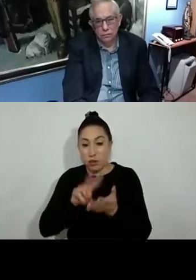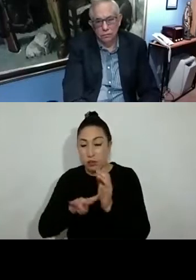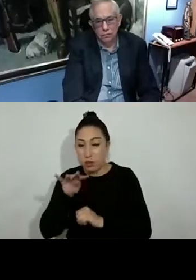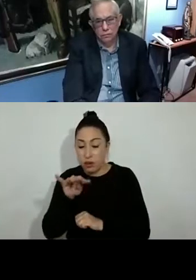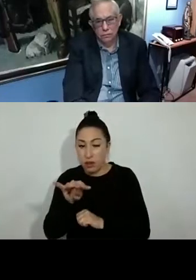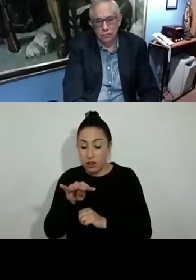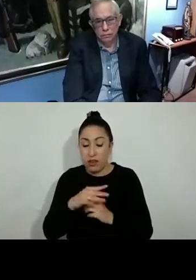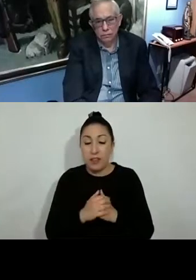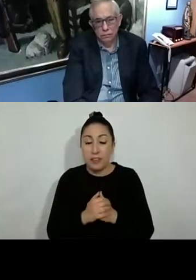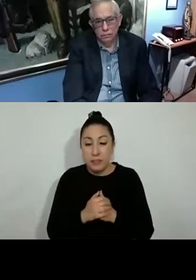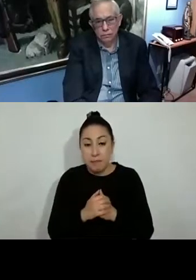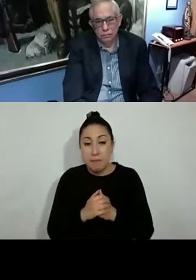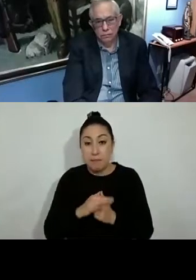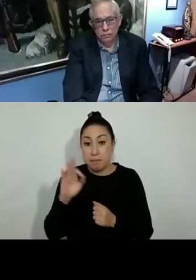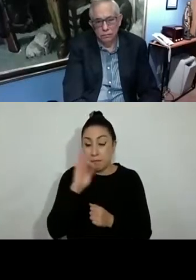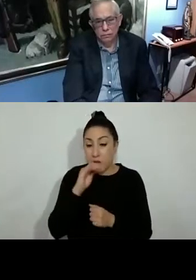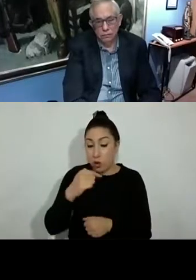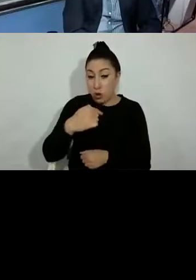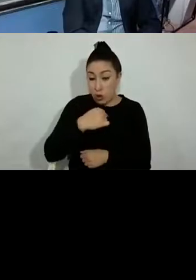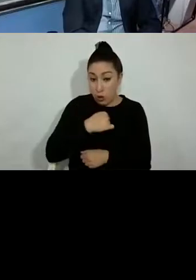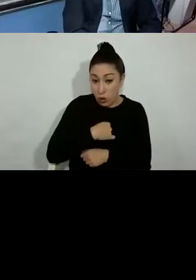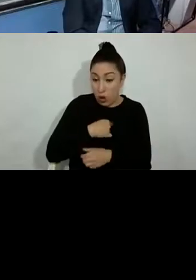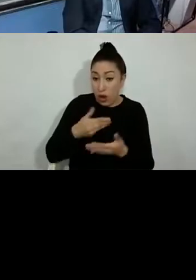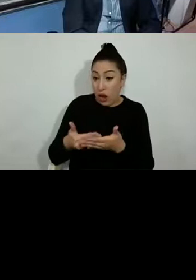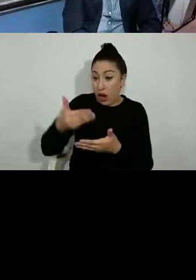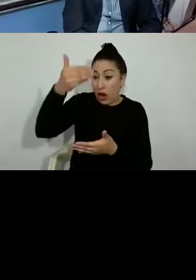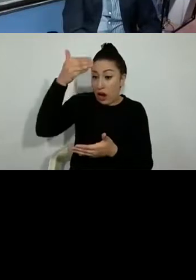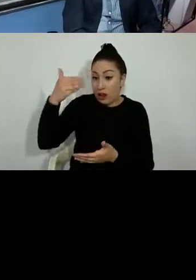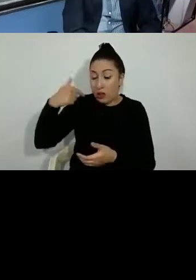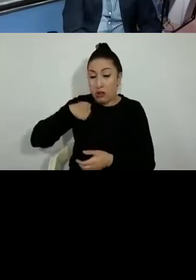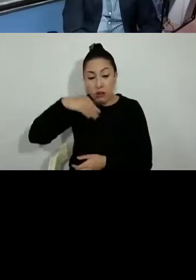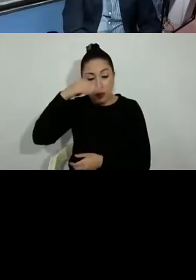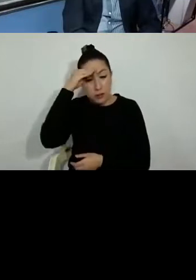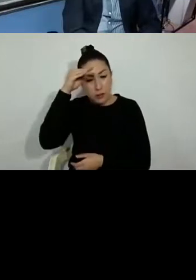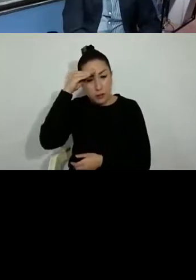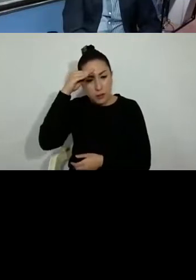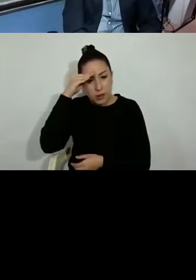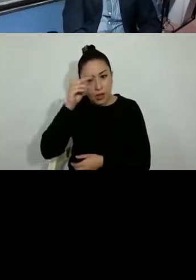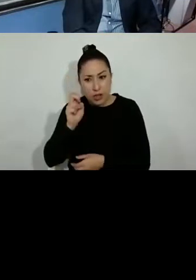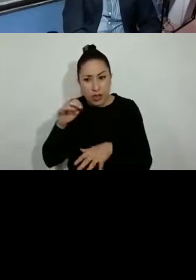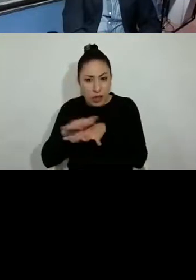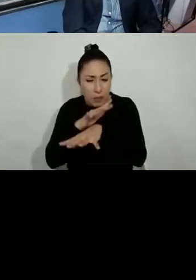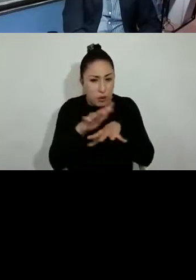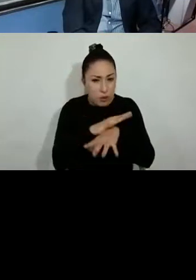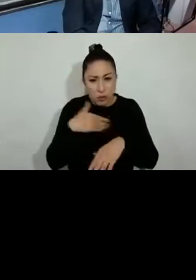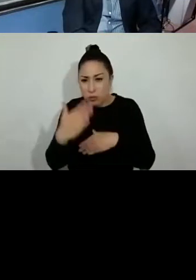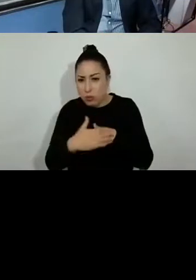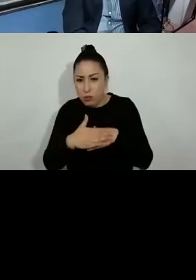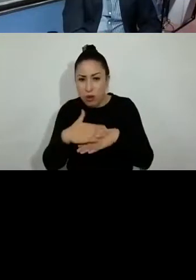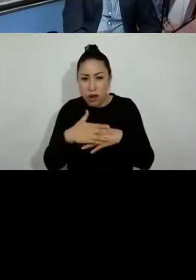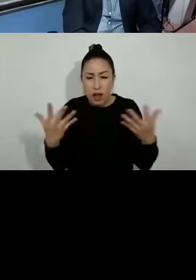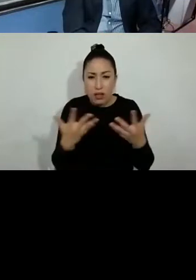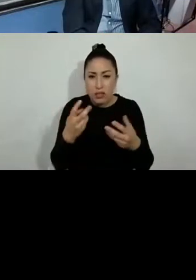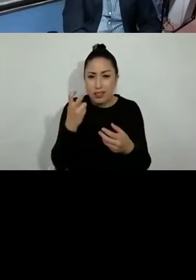yo sabido o previsto cuáles iban a ser los saldos de las elecciones de hace